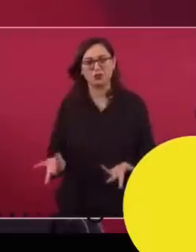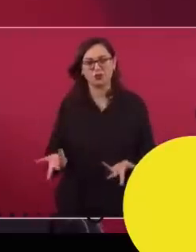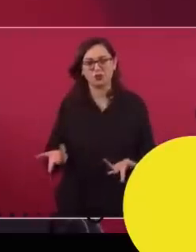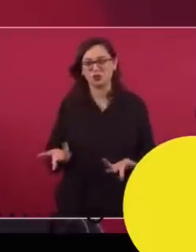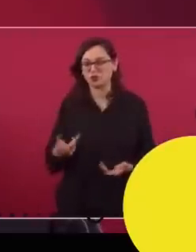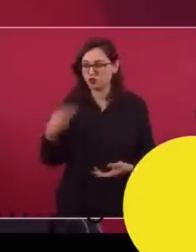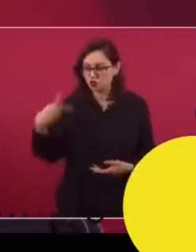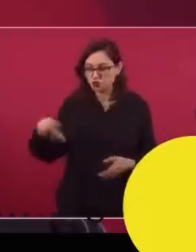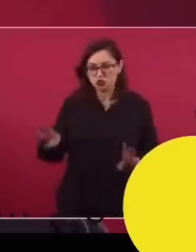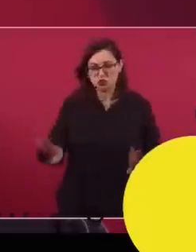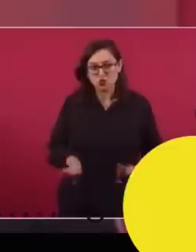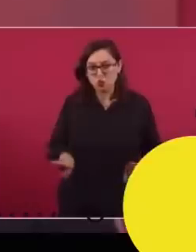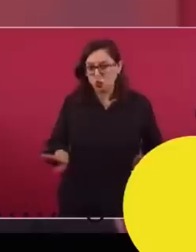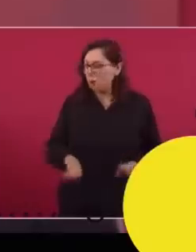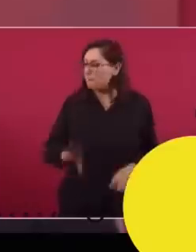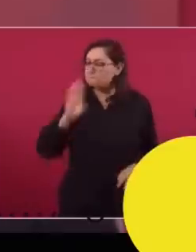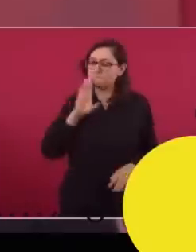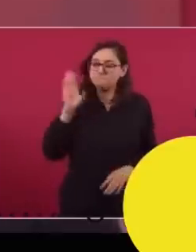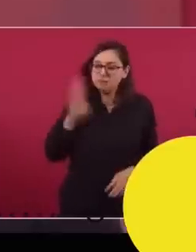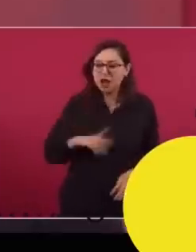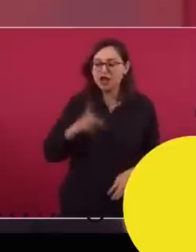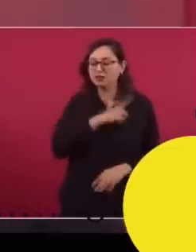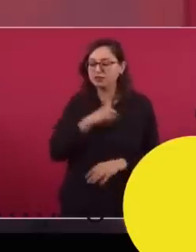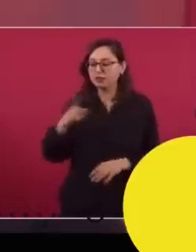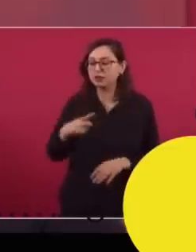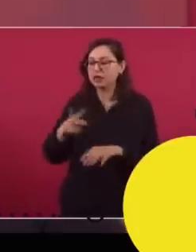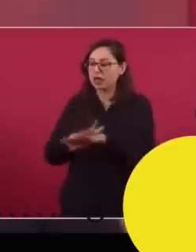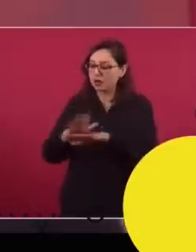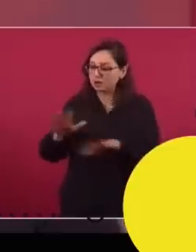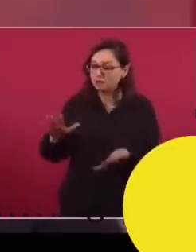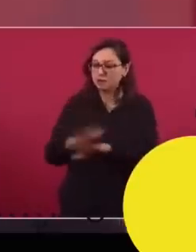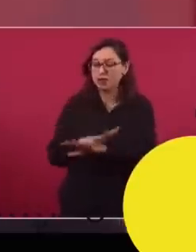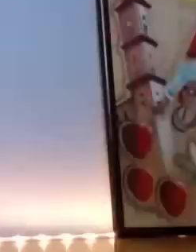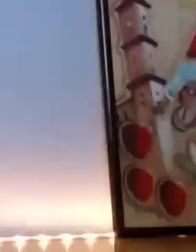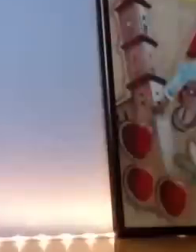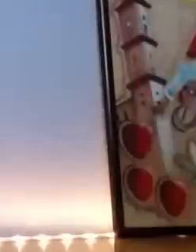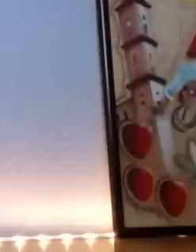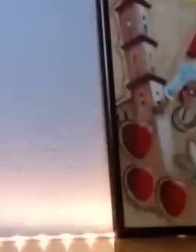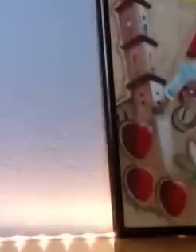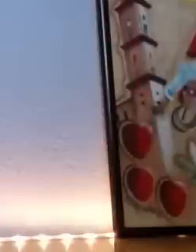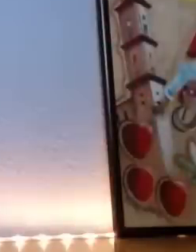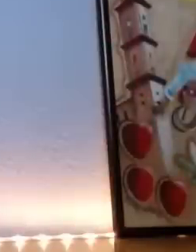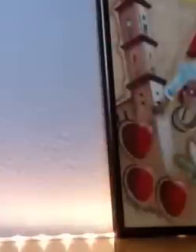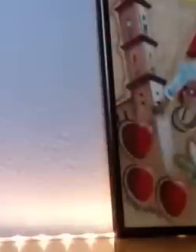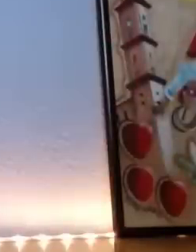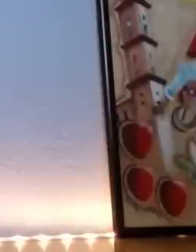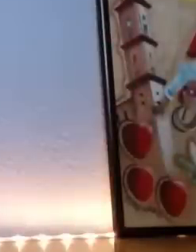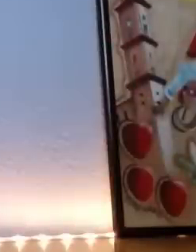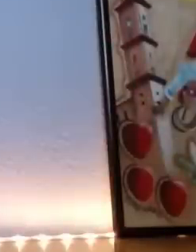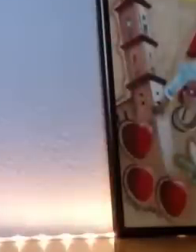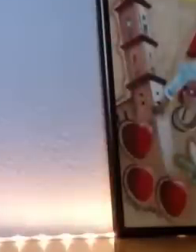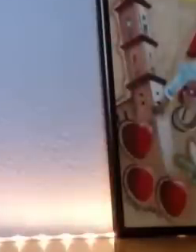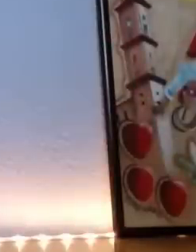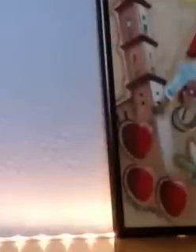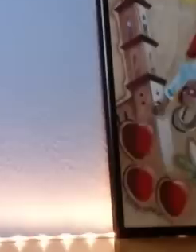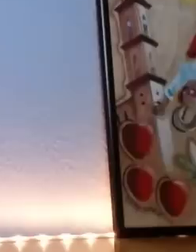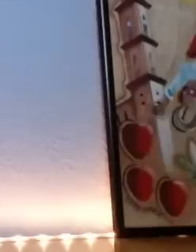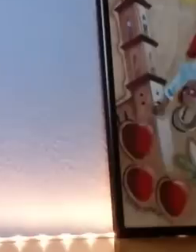Esto es muy importante porque es el perdón. Y llegamos al tema